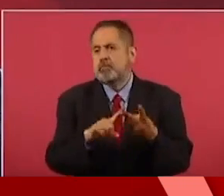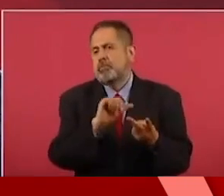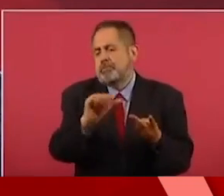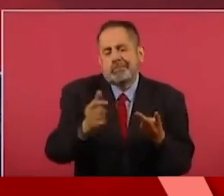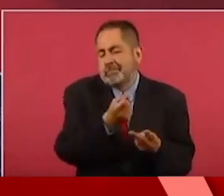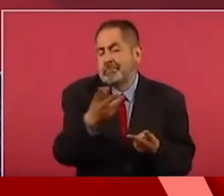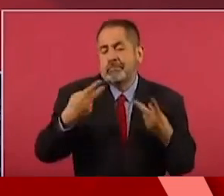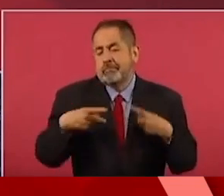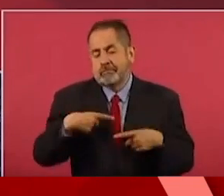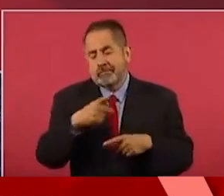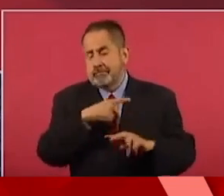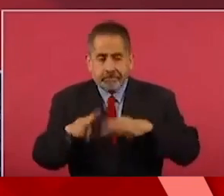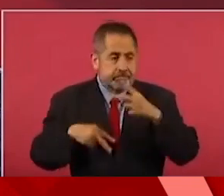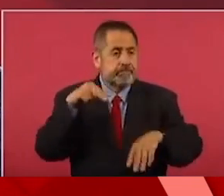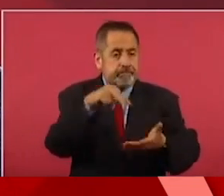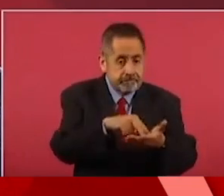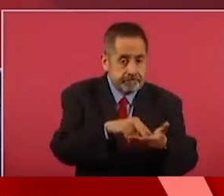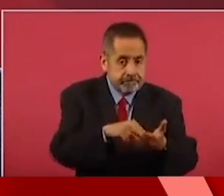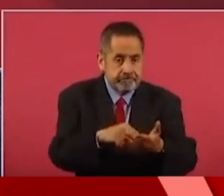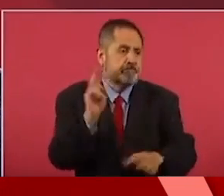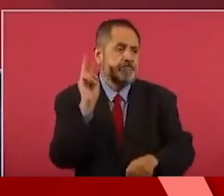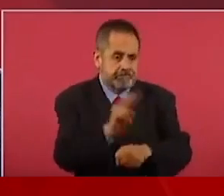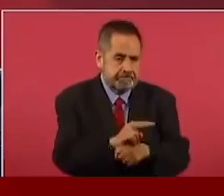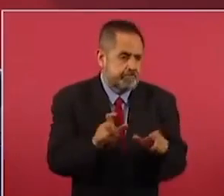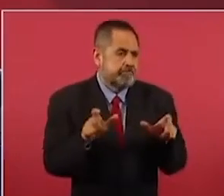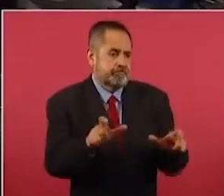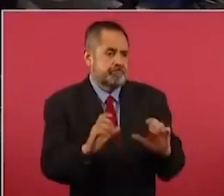trabajador y cualquier mexicano debe estar en esa seguridad.